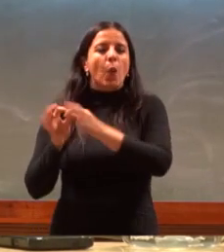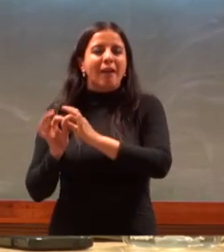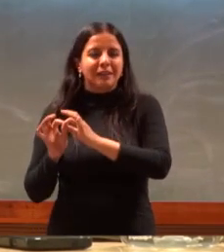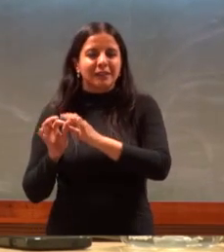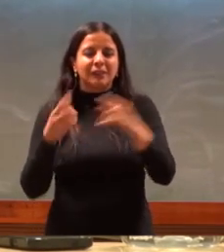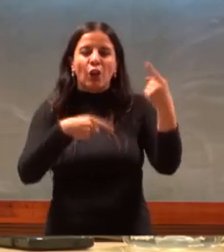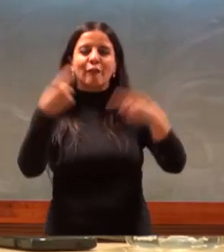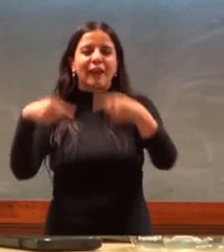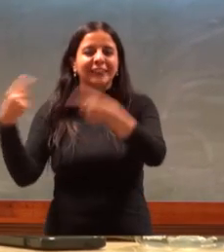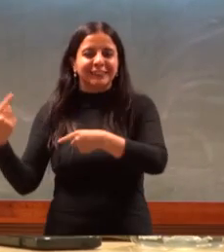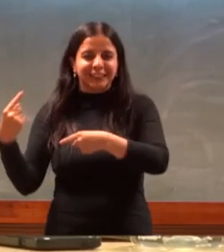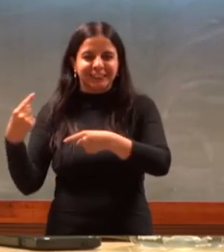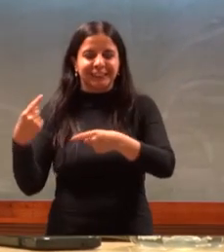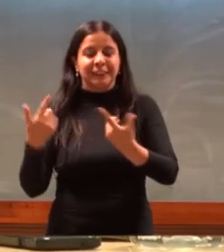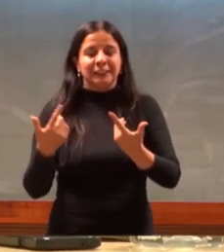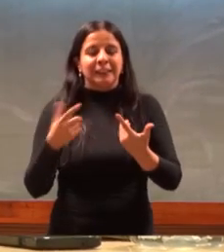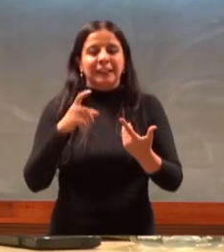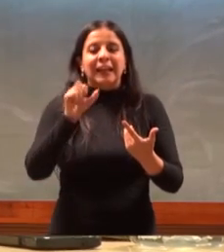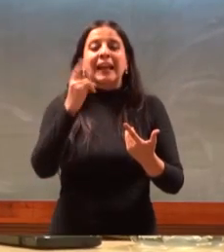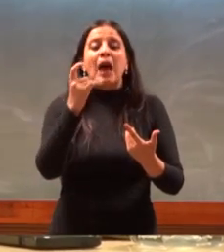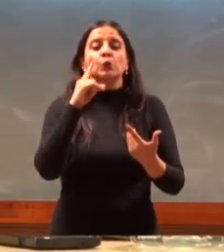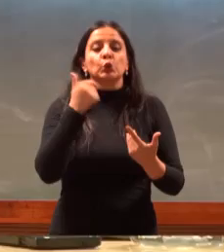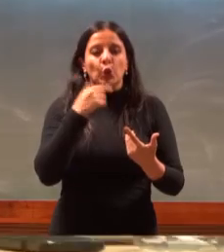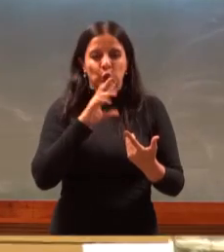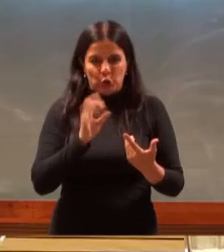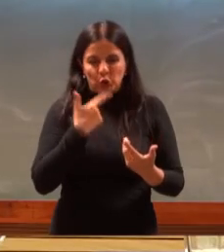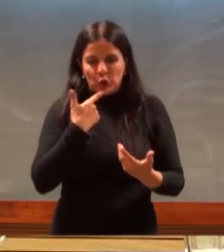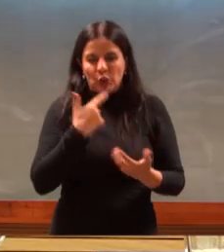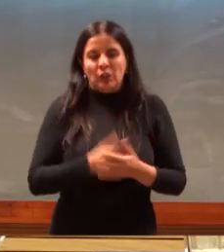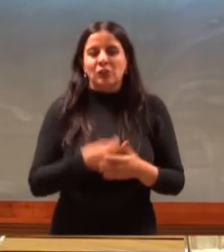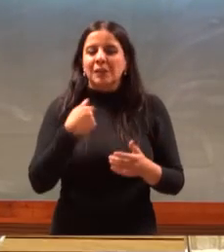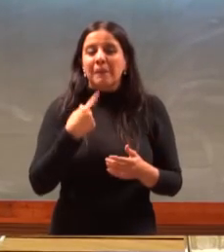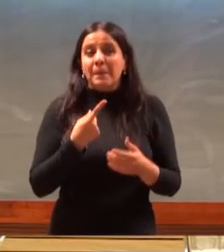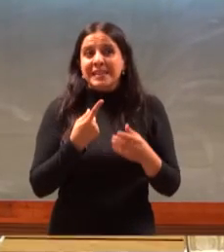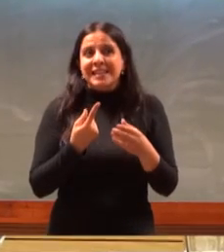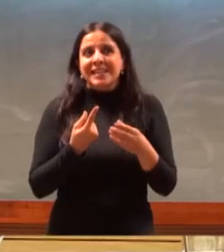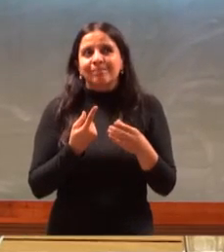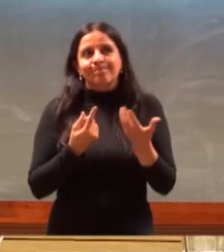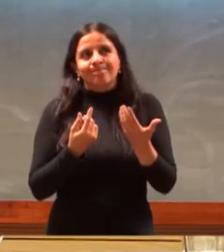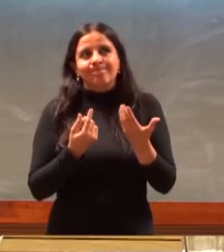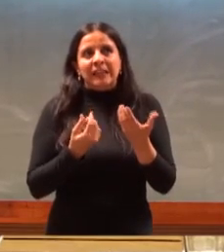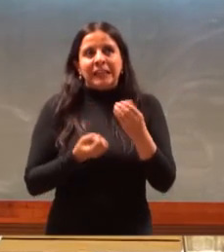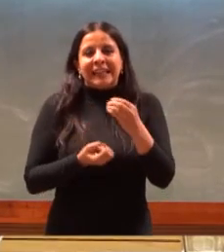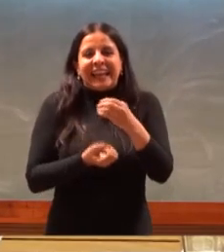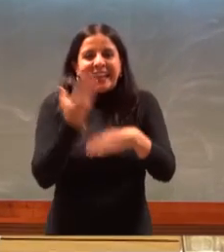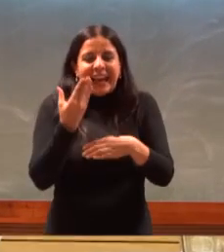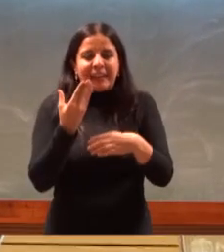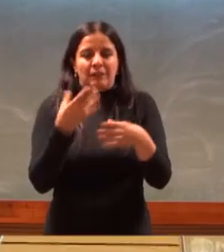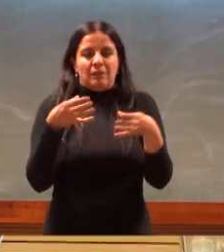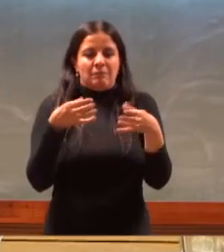claustros entonces me parece que generar espacios de participación No no va digamos a